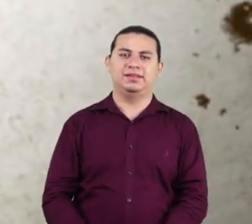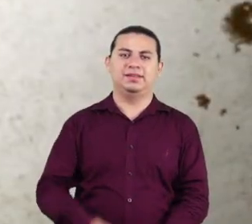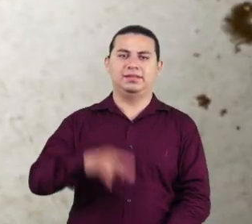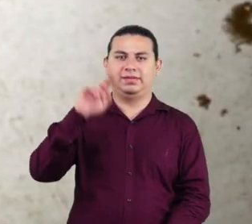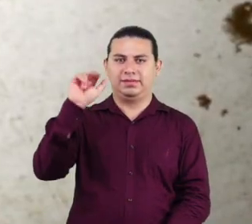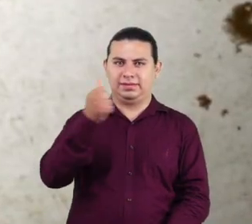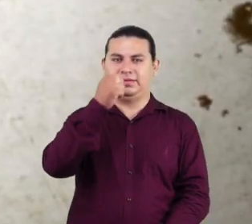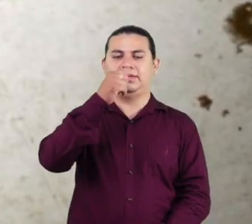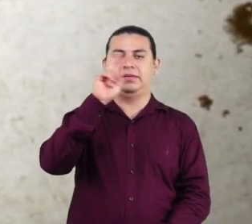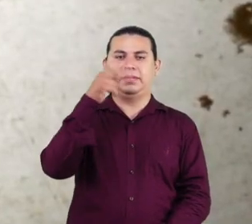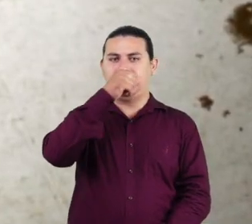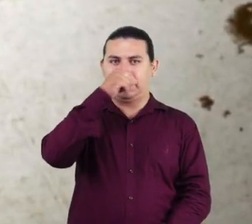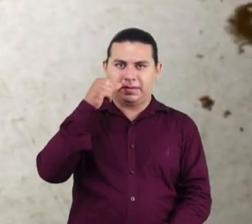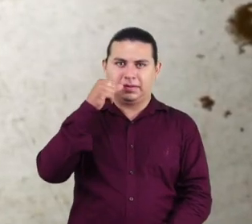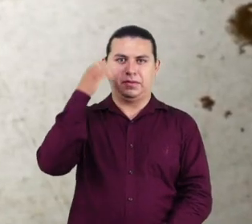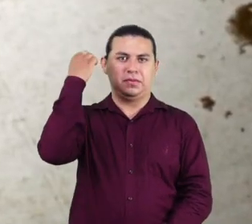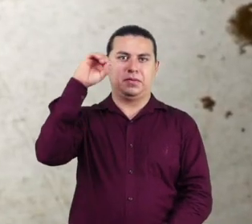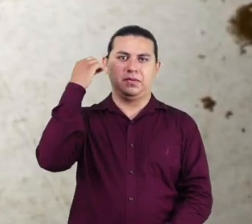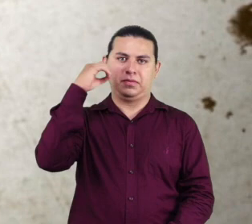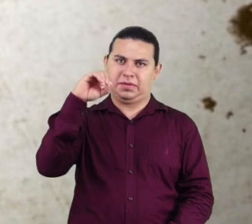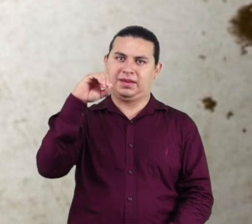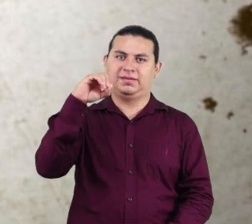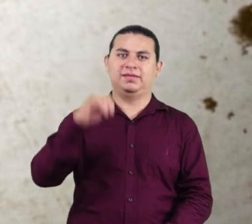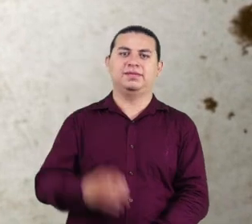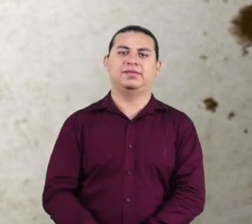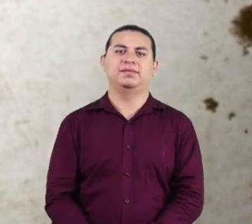Universidad Autónoma Benito Juárez de Oaxaca.